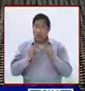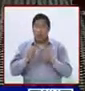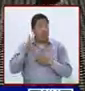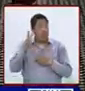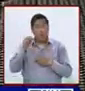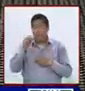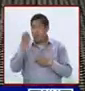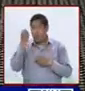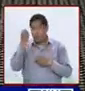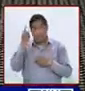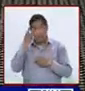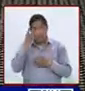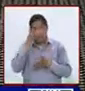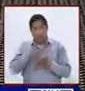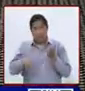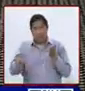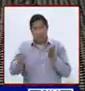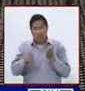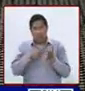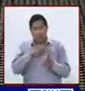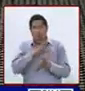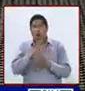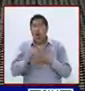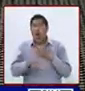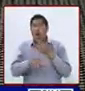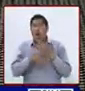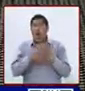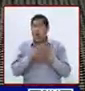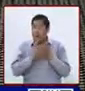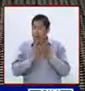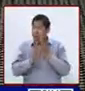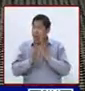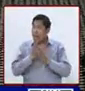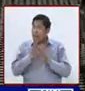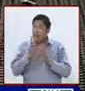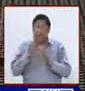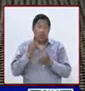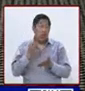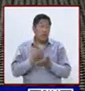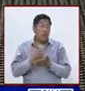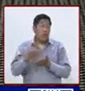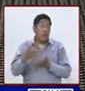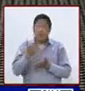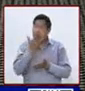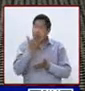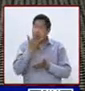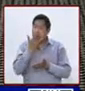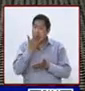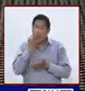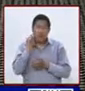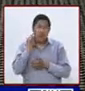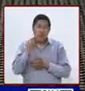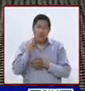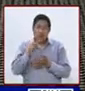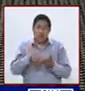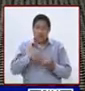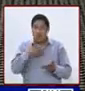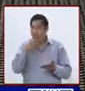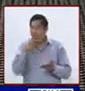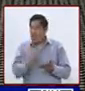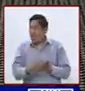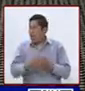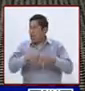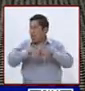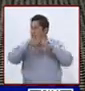entonces te voy a maldecir, así todo. Entonces, si no, ahora si no compro, ¿qué pasa? No, te vas a volcar, te vas